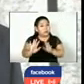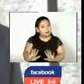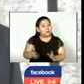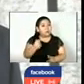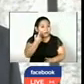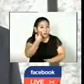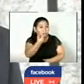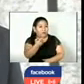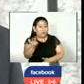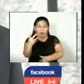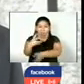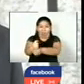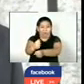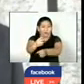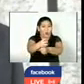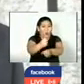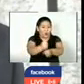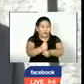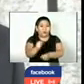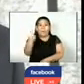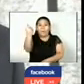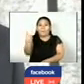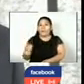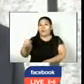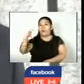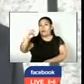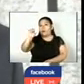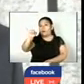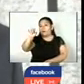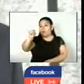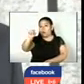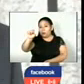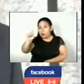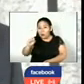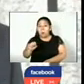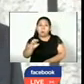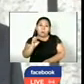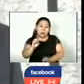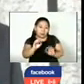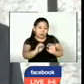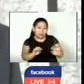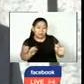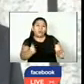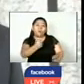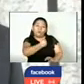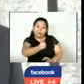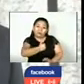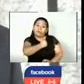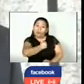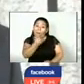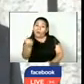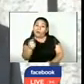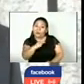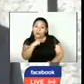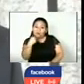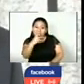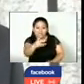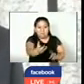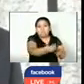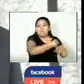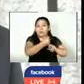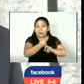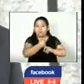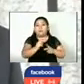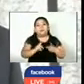muchos abusos de coyotes, muchos niños han sufrido, hay criminales, hay trata de personas,